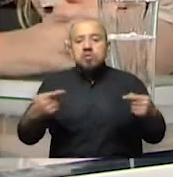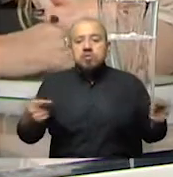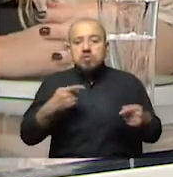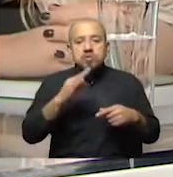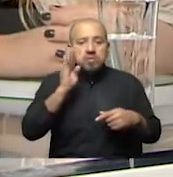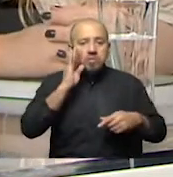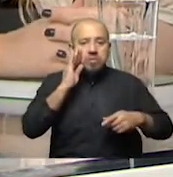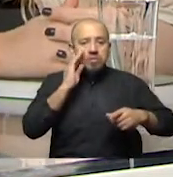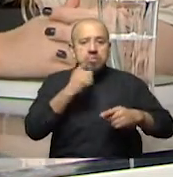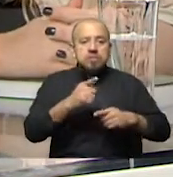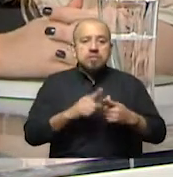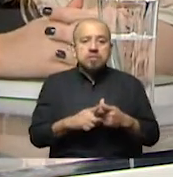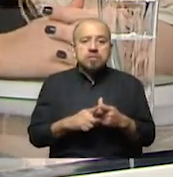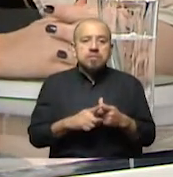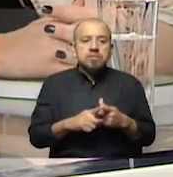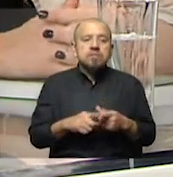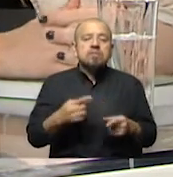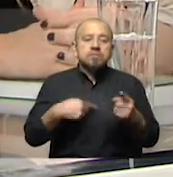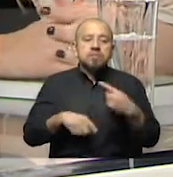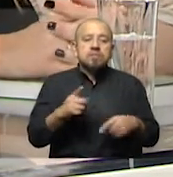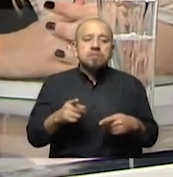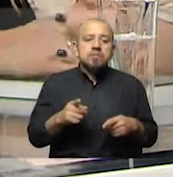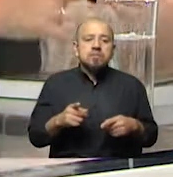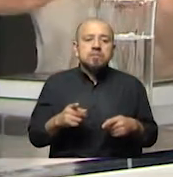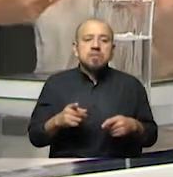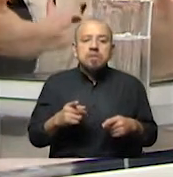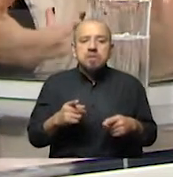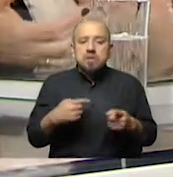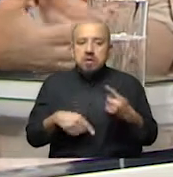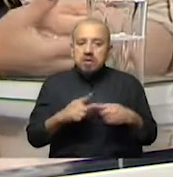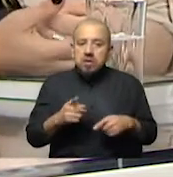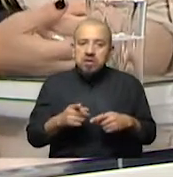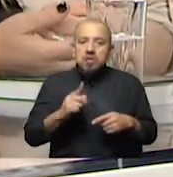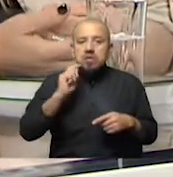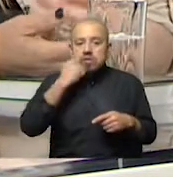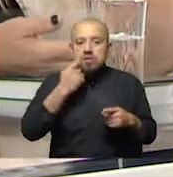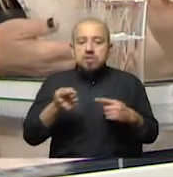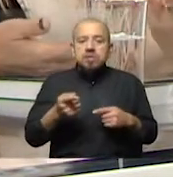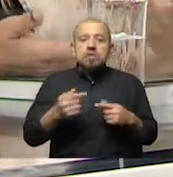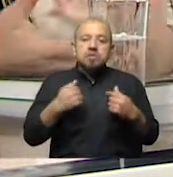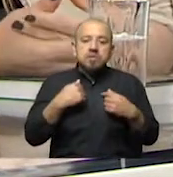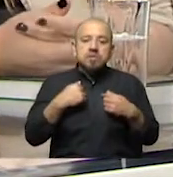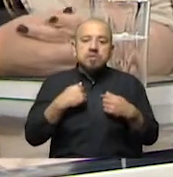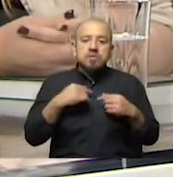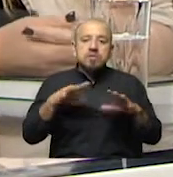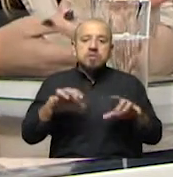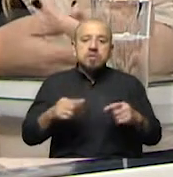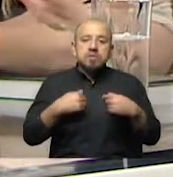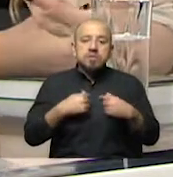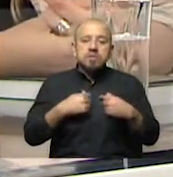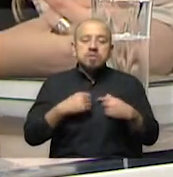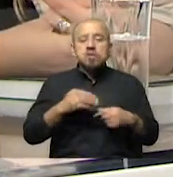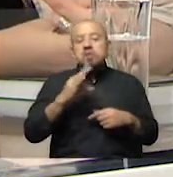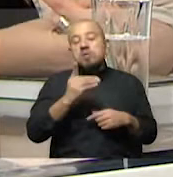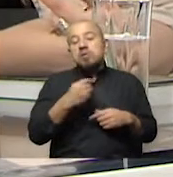entonces digo y bueno y lo que hace lo que es hermoso pero también complejo que yo vivo en un duelo bastante extendido